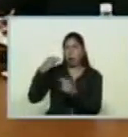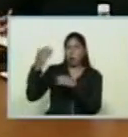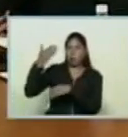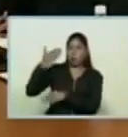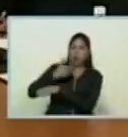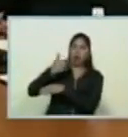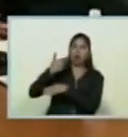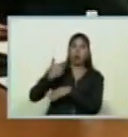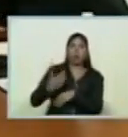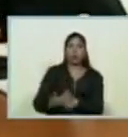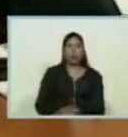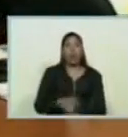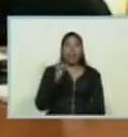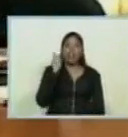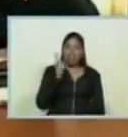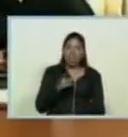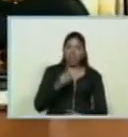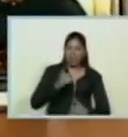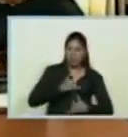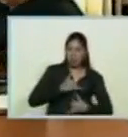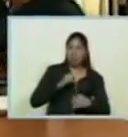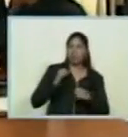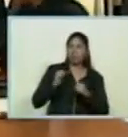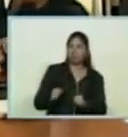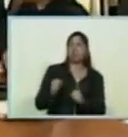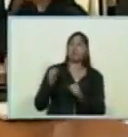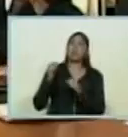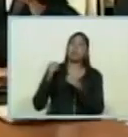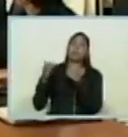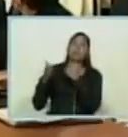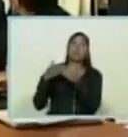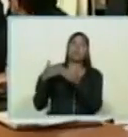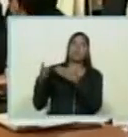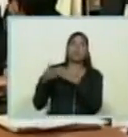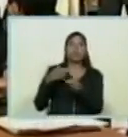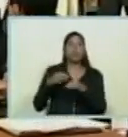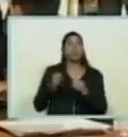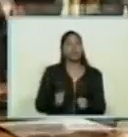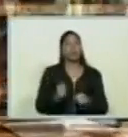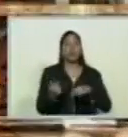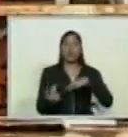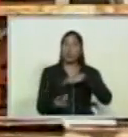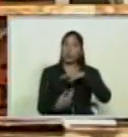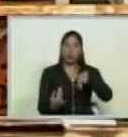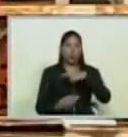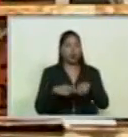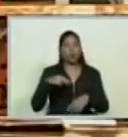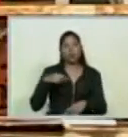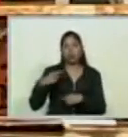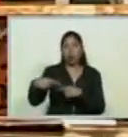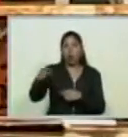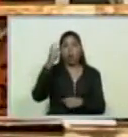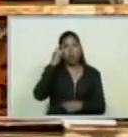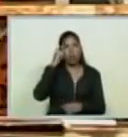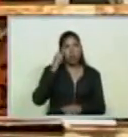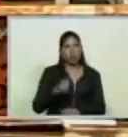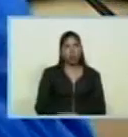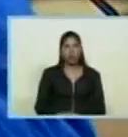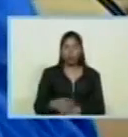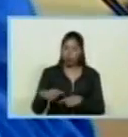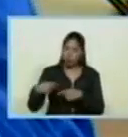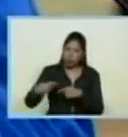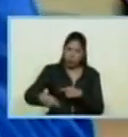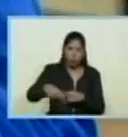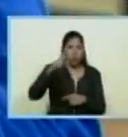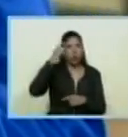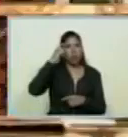está obligada a renovar sus fuerzas y energías todos los días. Estamos en el centro del huracán.